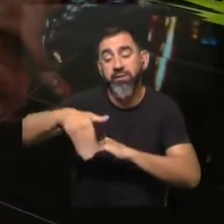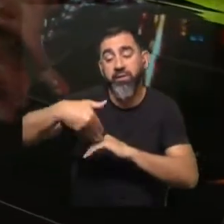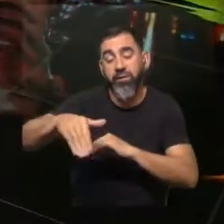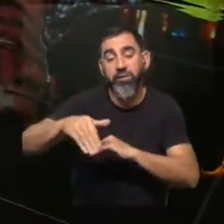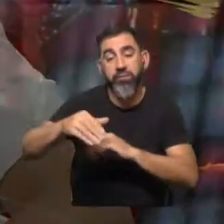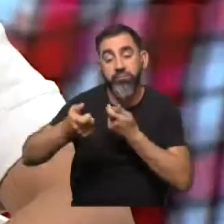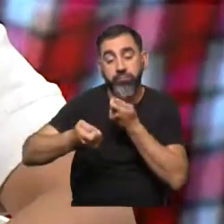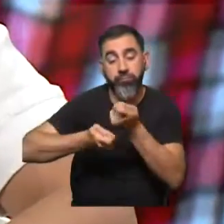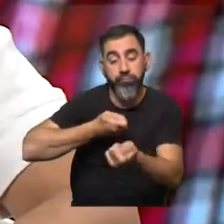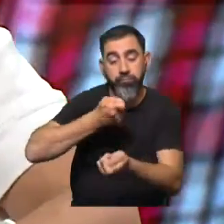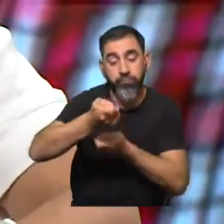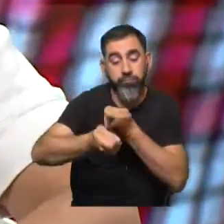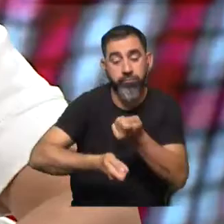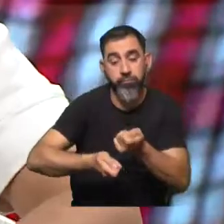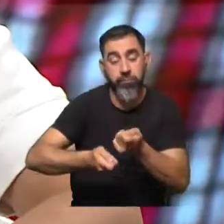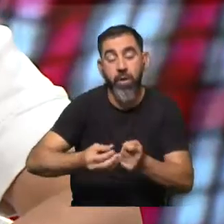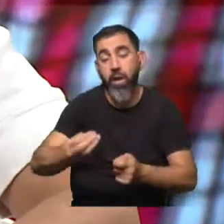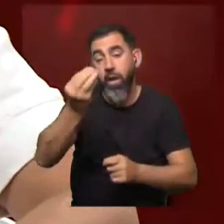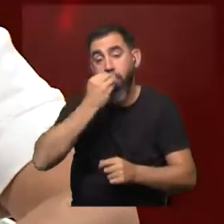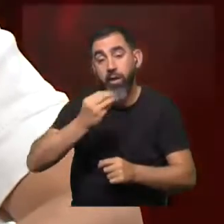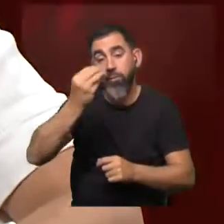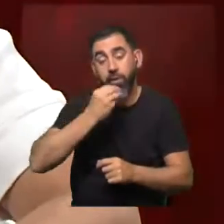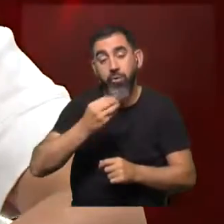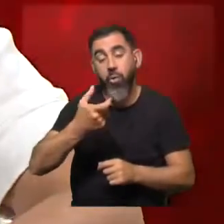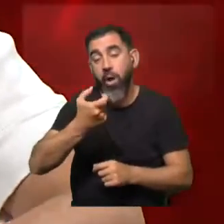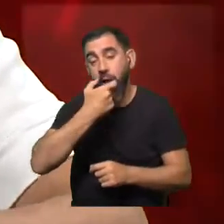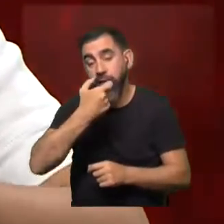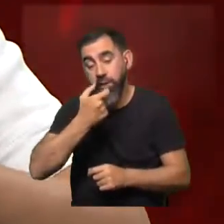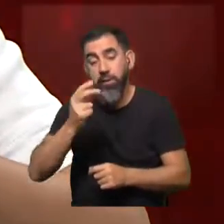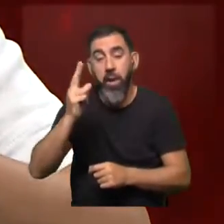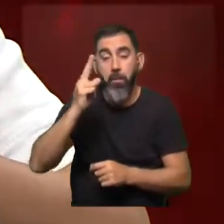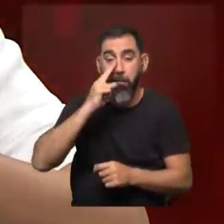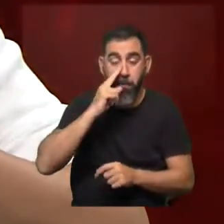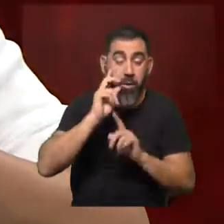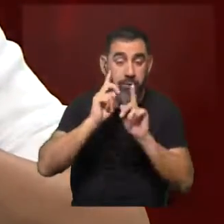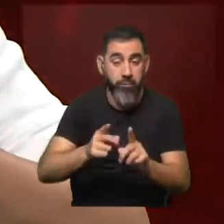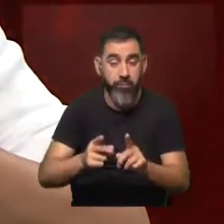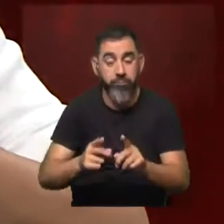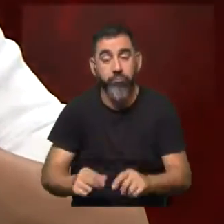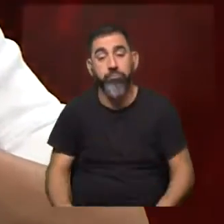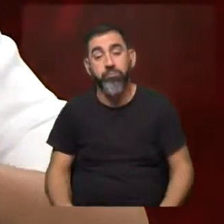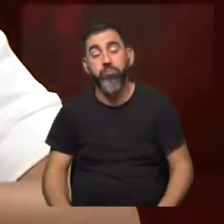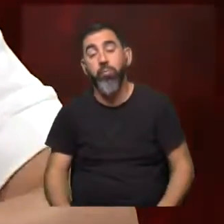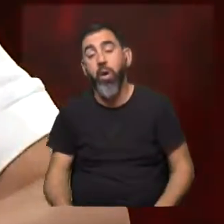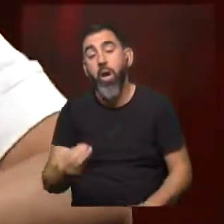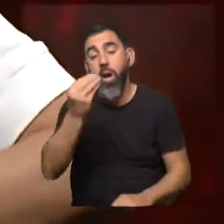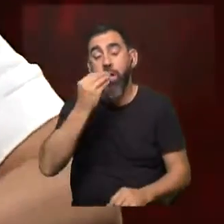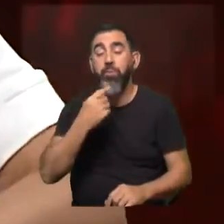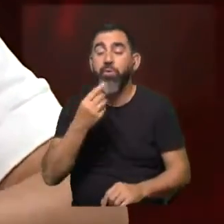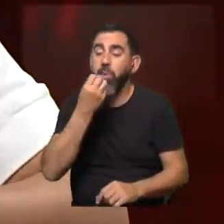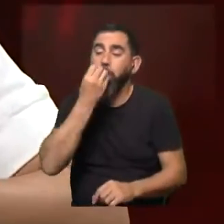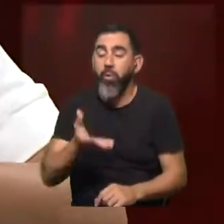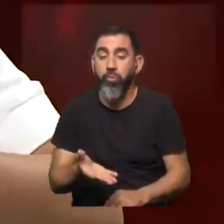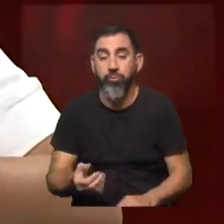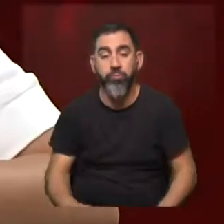su incorporación en alimentos, ¿no? Ya sean galletitas, en panes, para generar con eso un alimento funcional que se llama, claro.